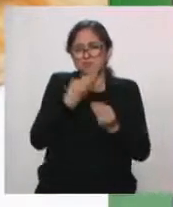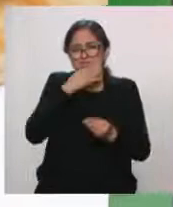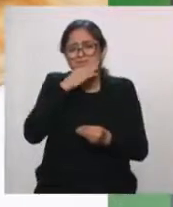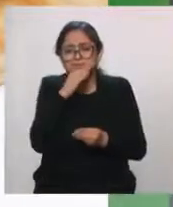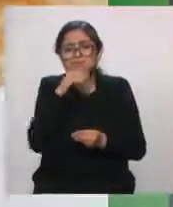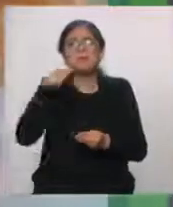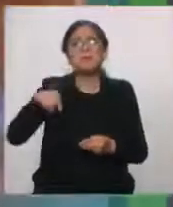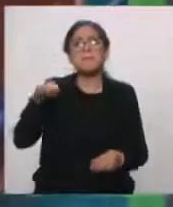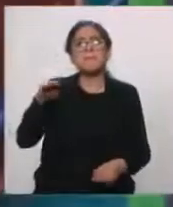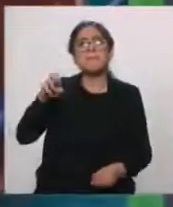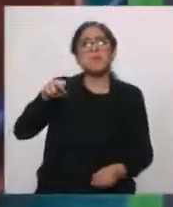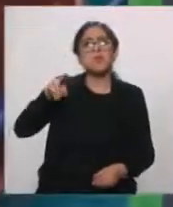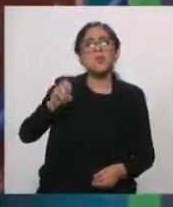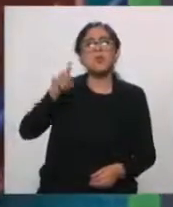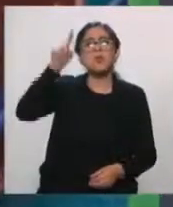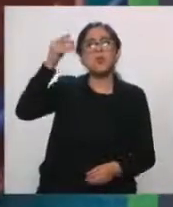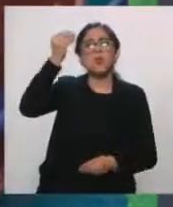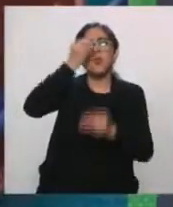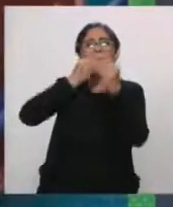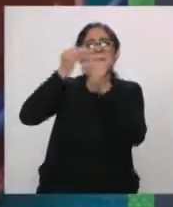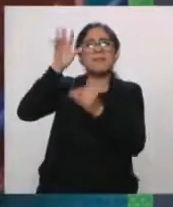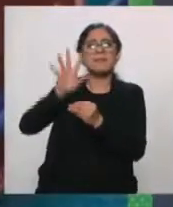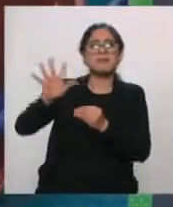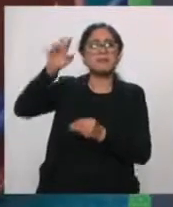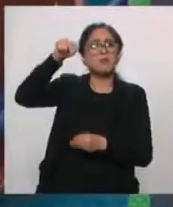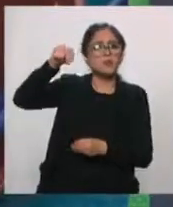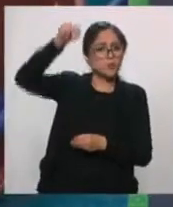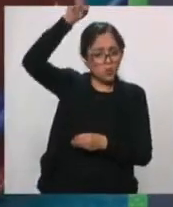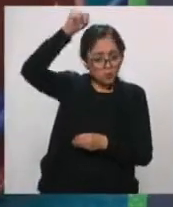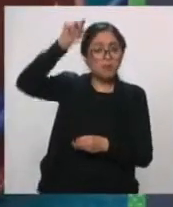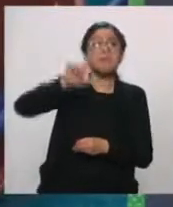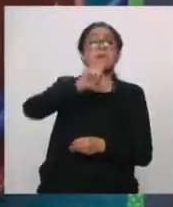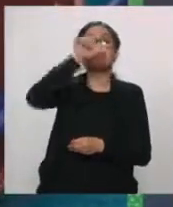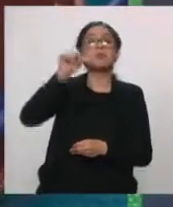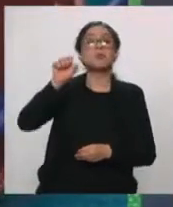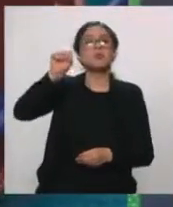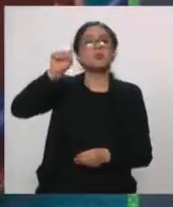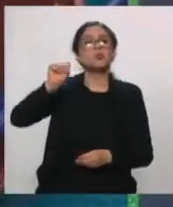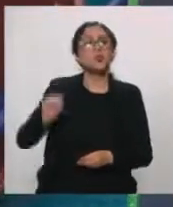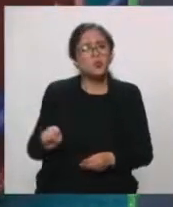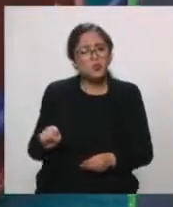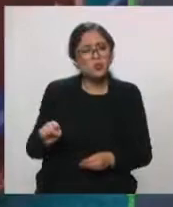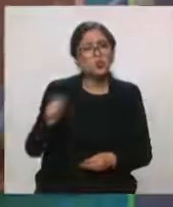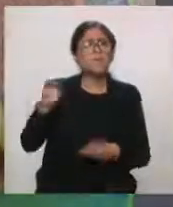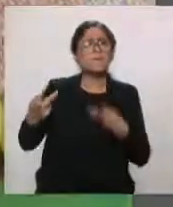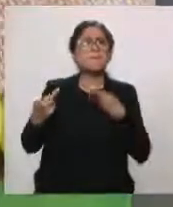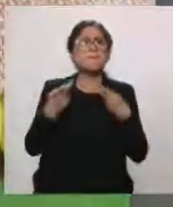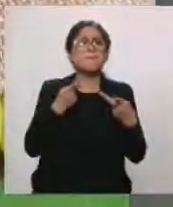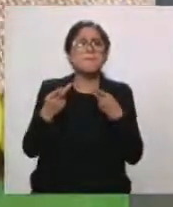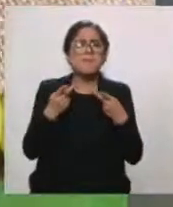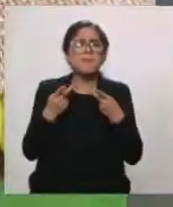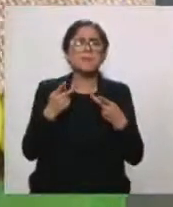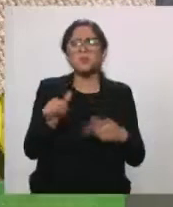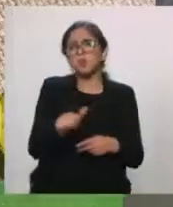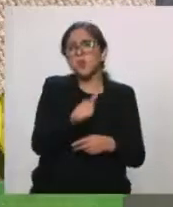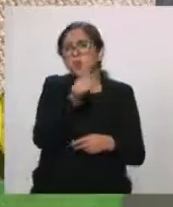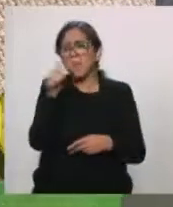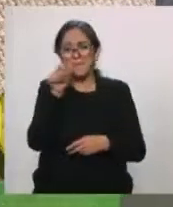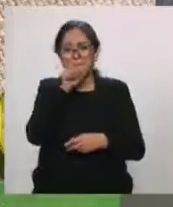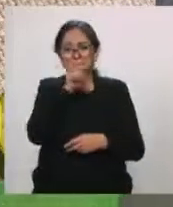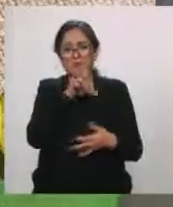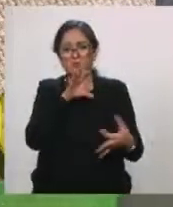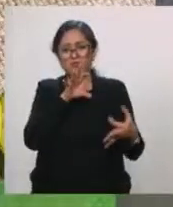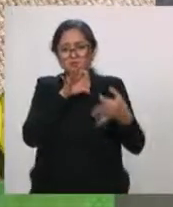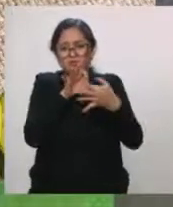que se come el menudo más hacia el norte, y luego más hacia el sur se toma vamos a ver, un pariente